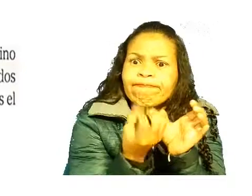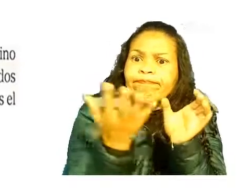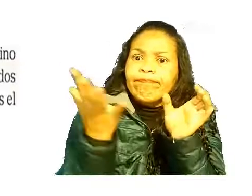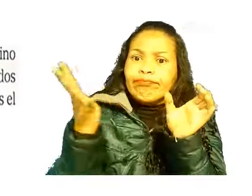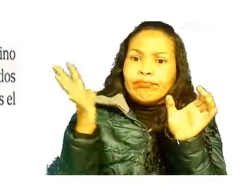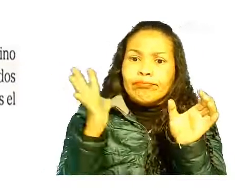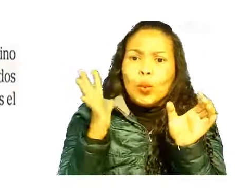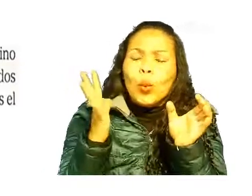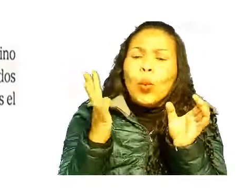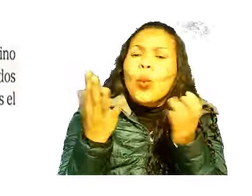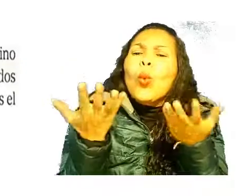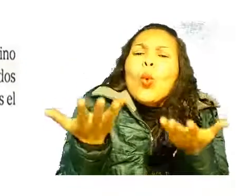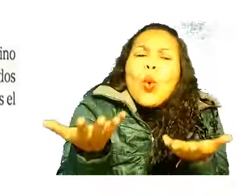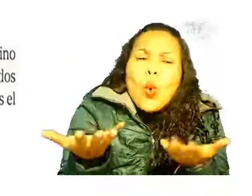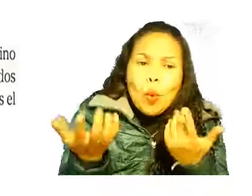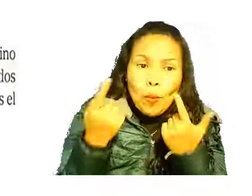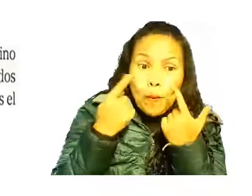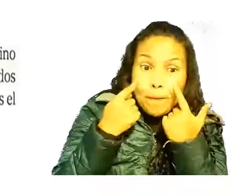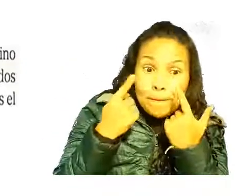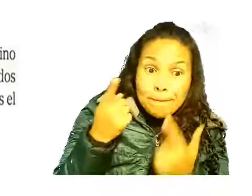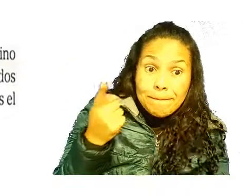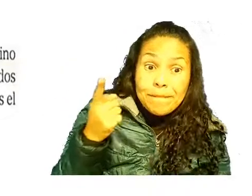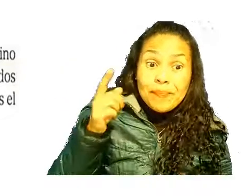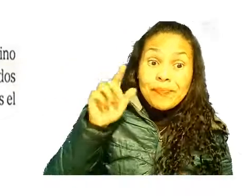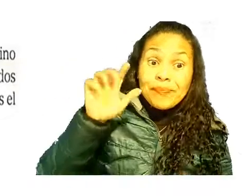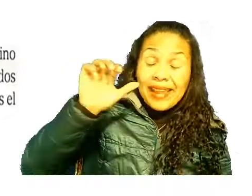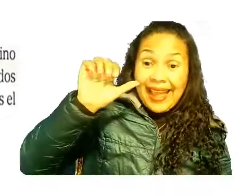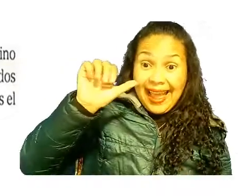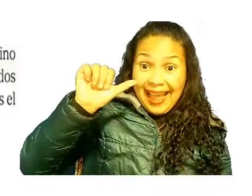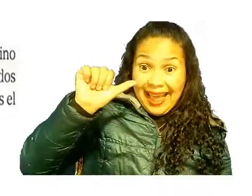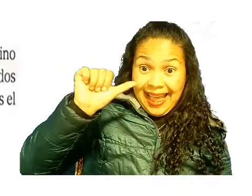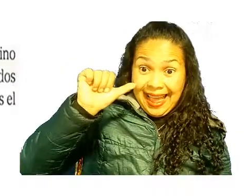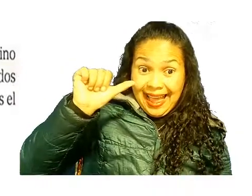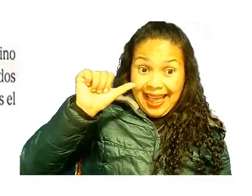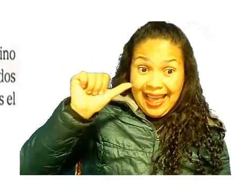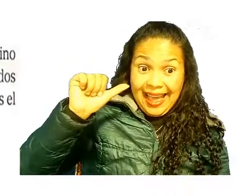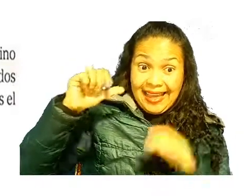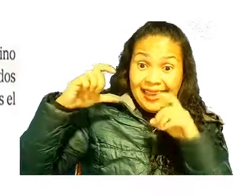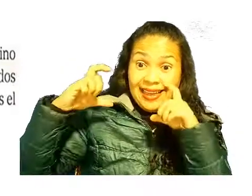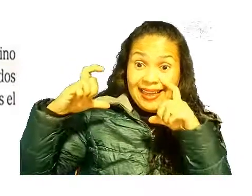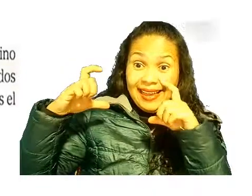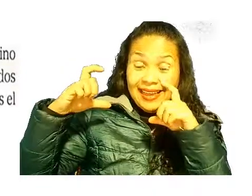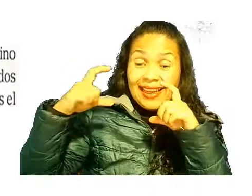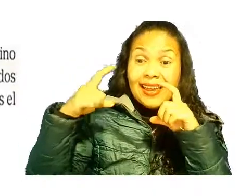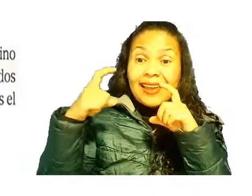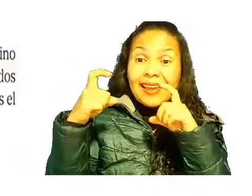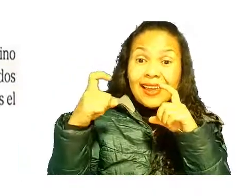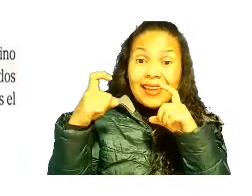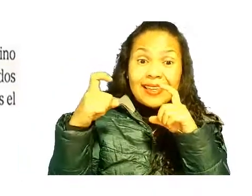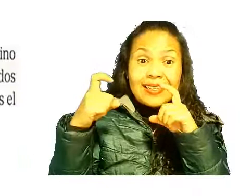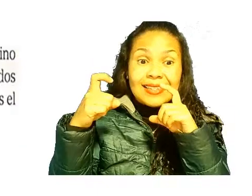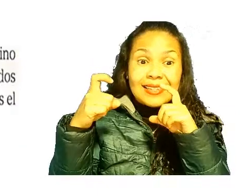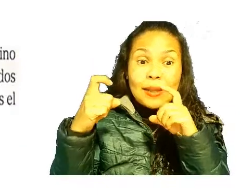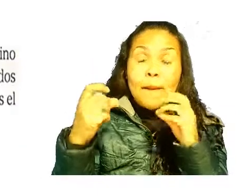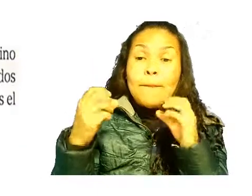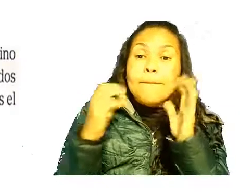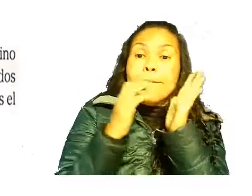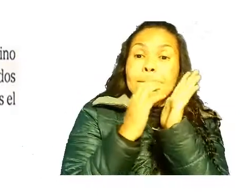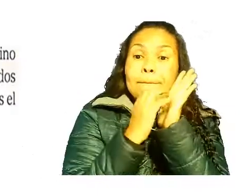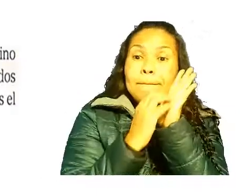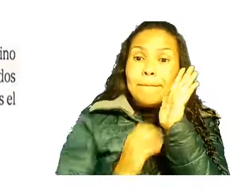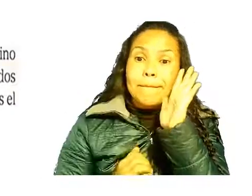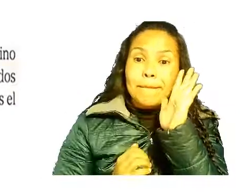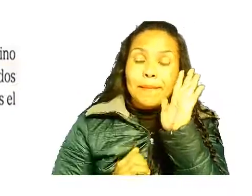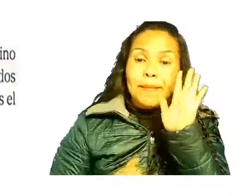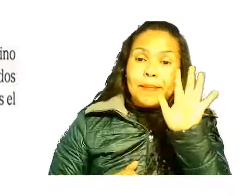ahorita, sino que son polinomios. Por ejemplo, en el polinomio A factor de X menos Y